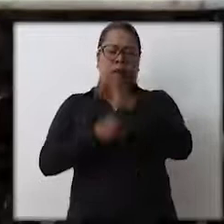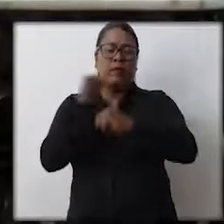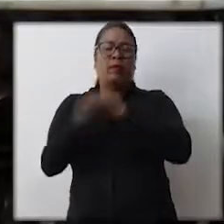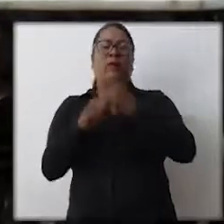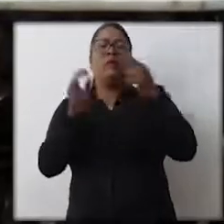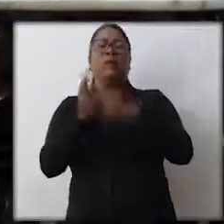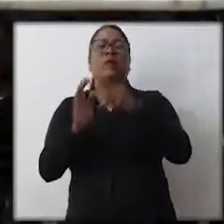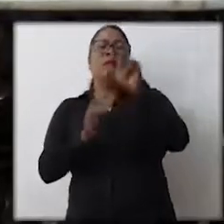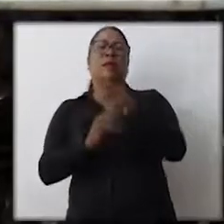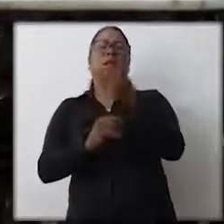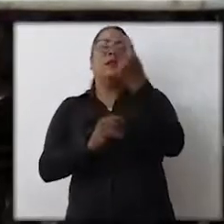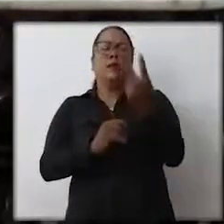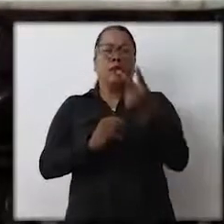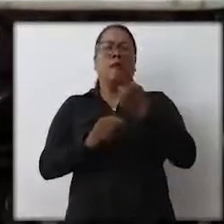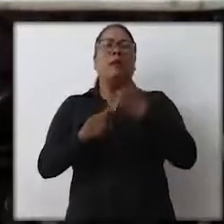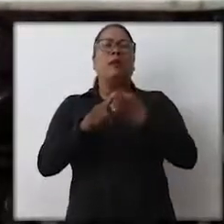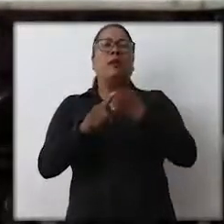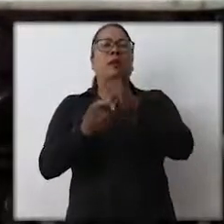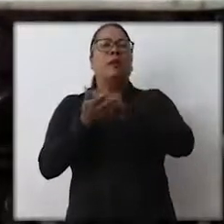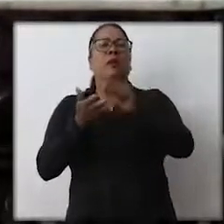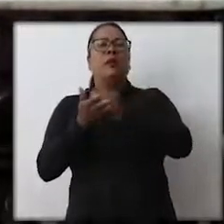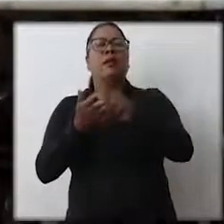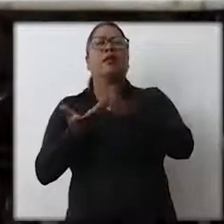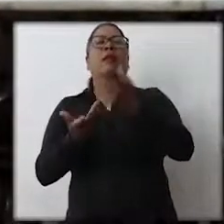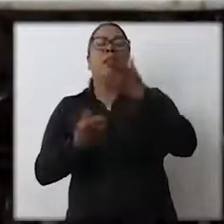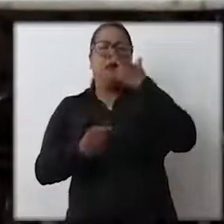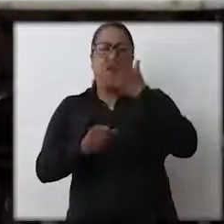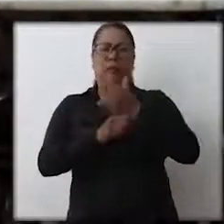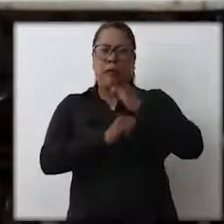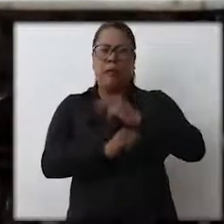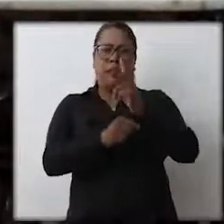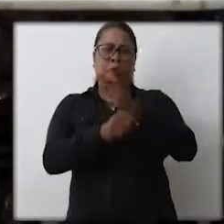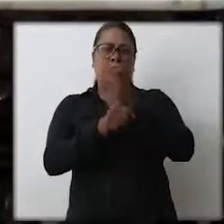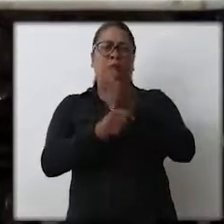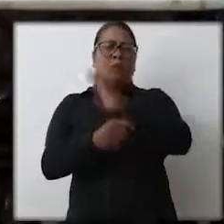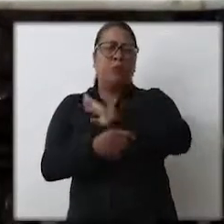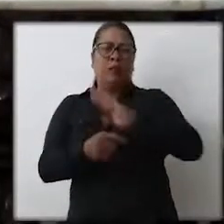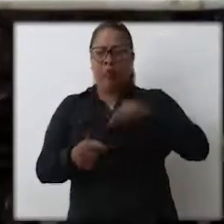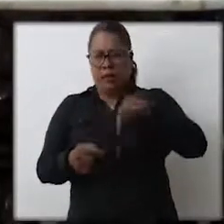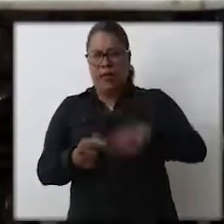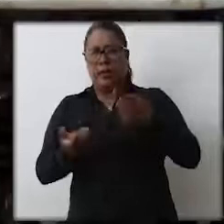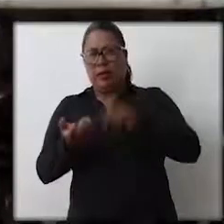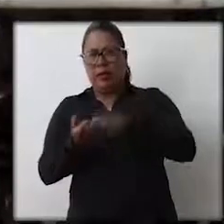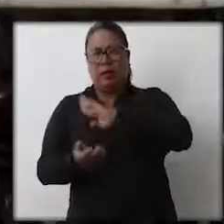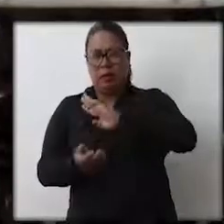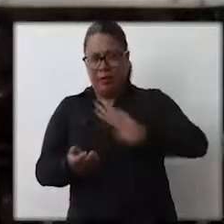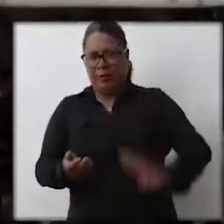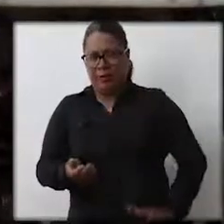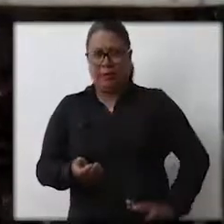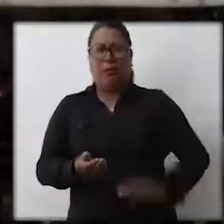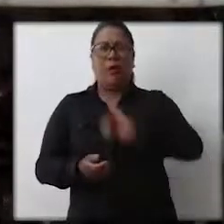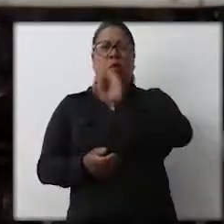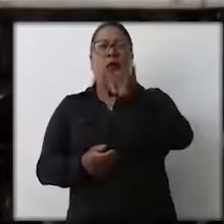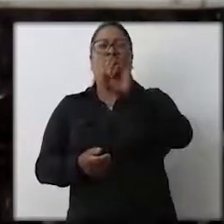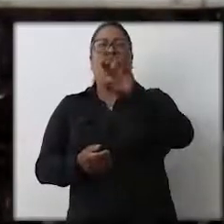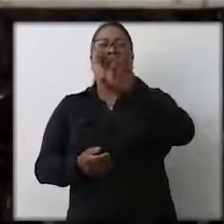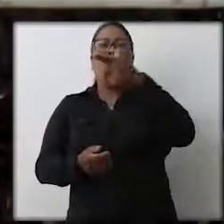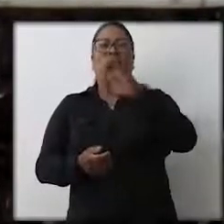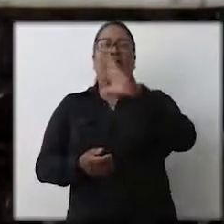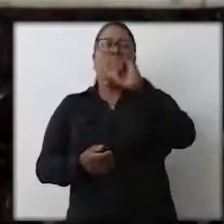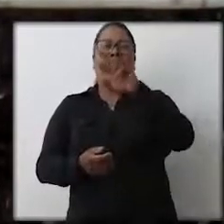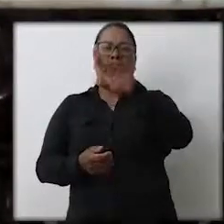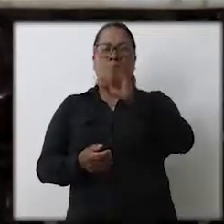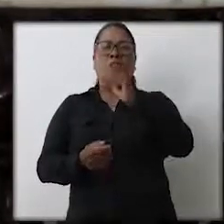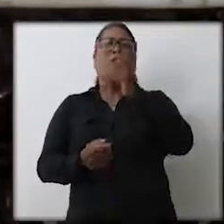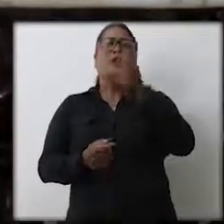Juárez en materia de perspectiva de género y lenguaje incluyente. Es cuanto, señor presidente. Está a su consideración